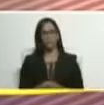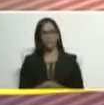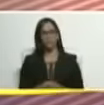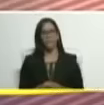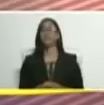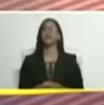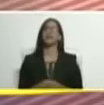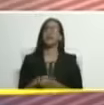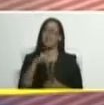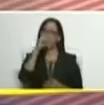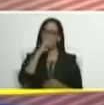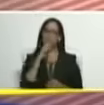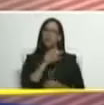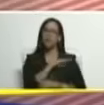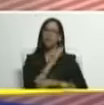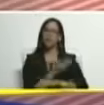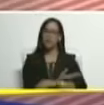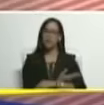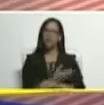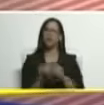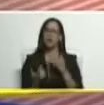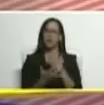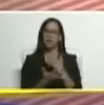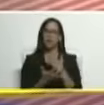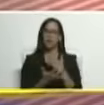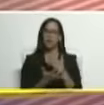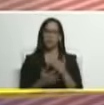¿Qué años tan duros nos ha tocado?